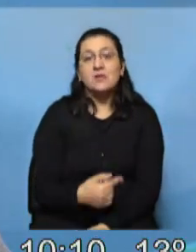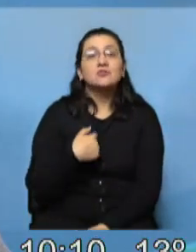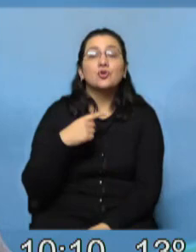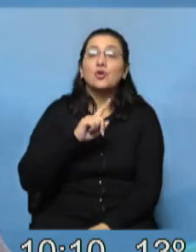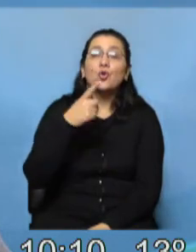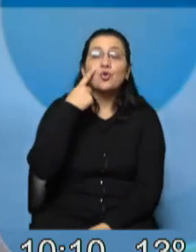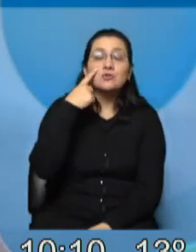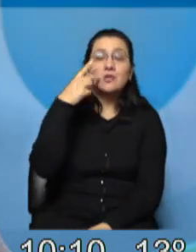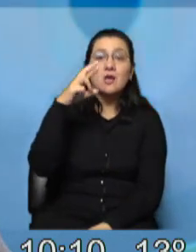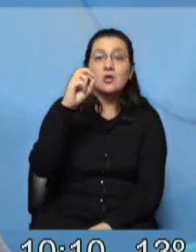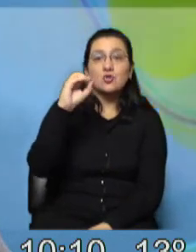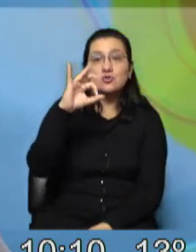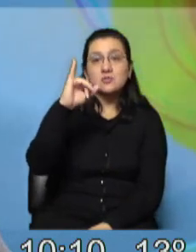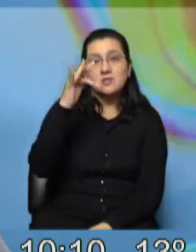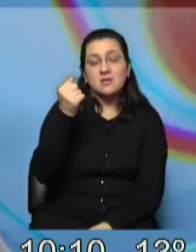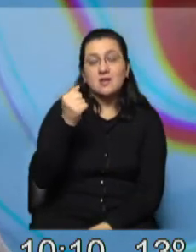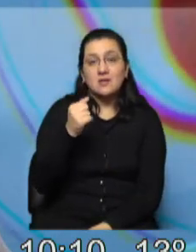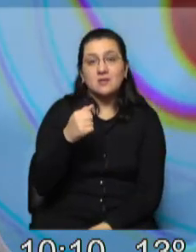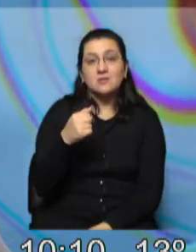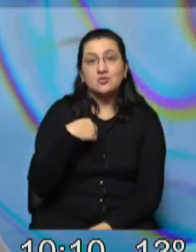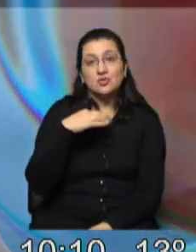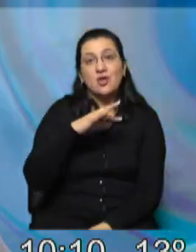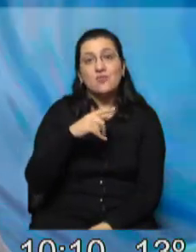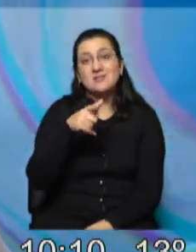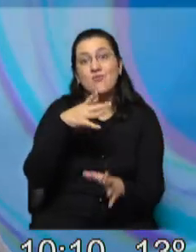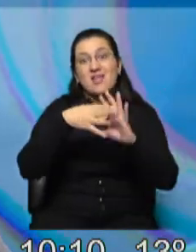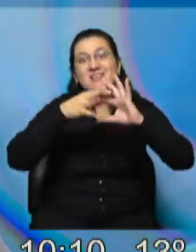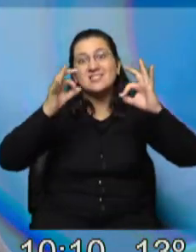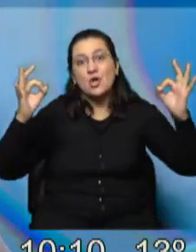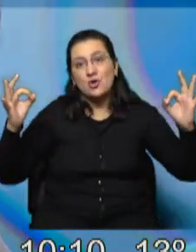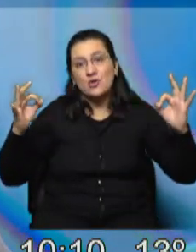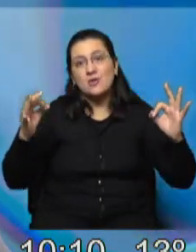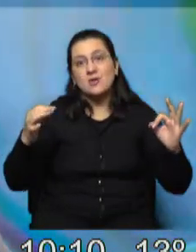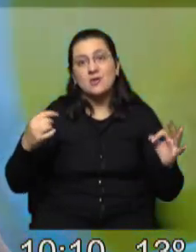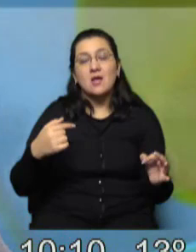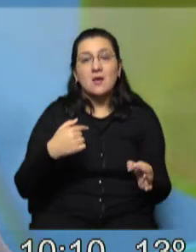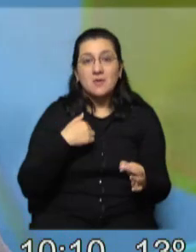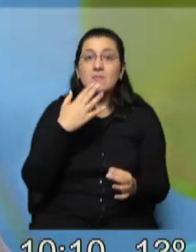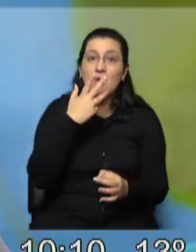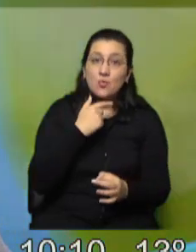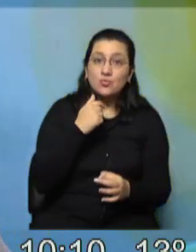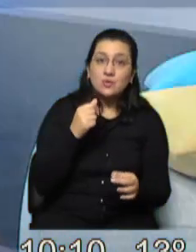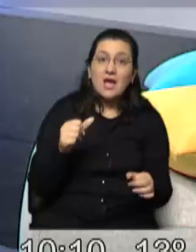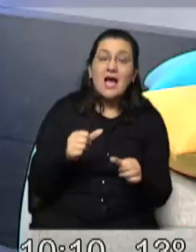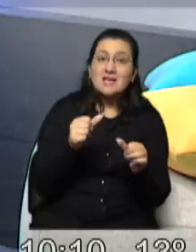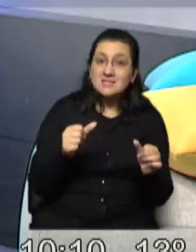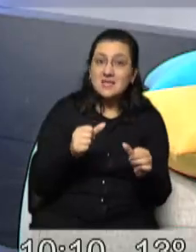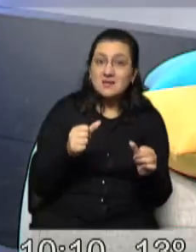a Rosita, te conocí a vos y te robo esa frase. A mí me gusta decir que yo soy lo que hago y también lo que no hago ni